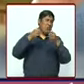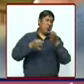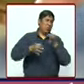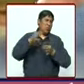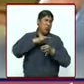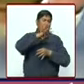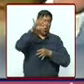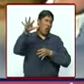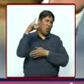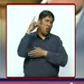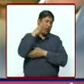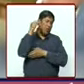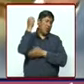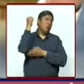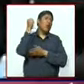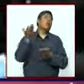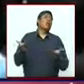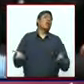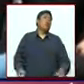asumiendo.